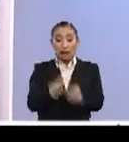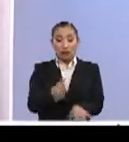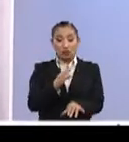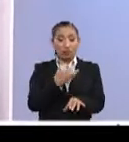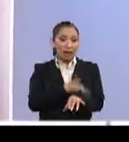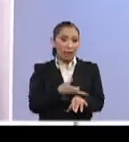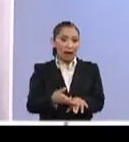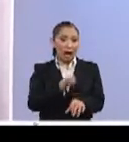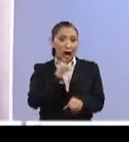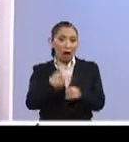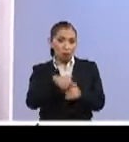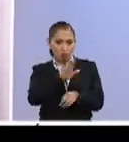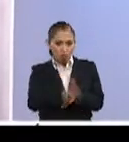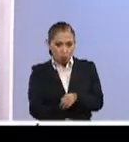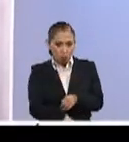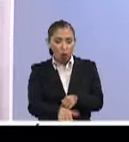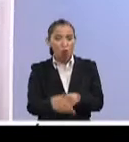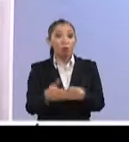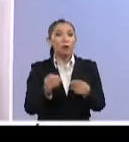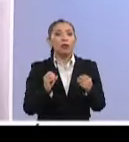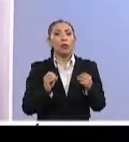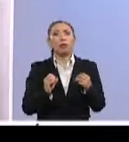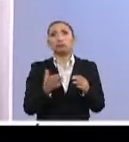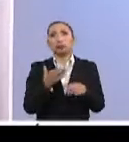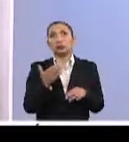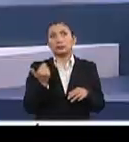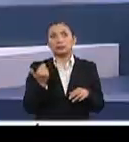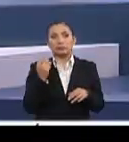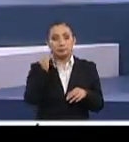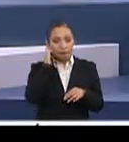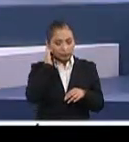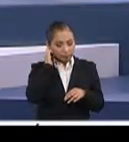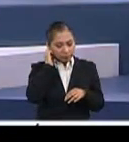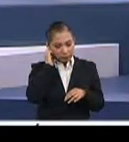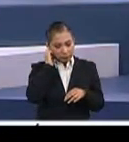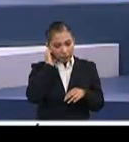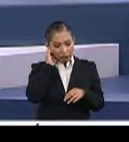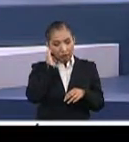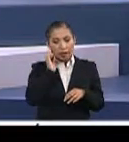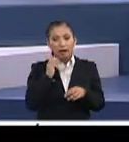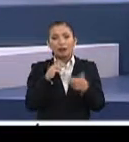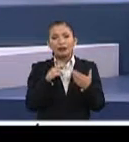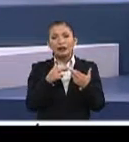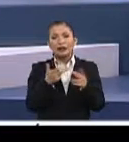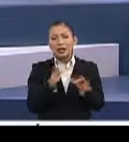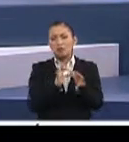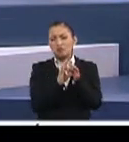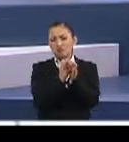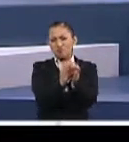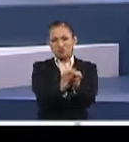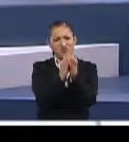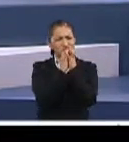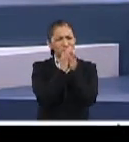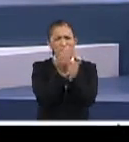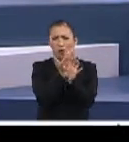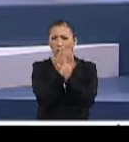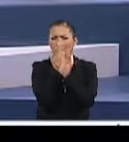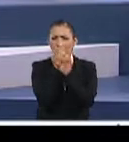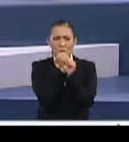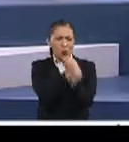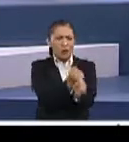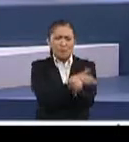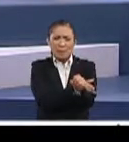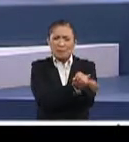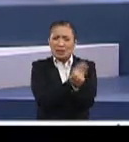ser querido, por, no sé, esa relación de tanto apego